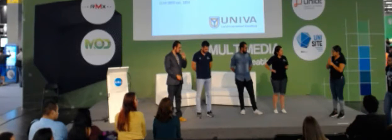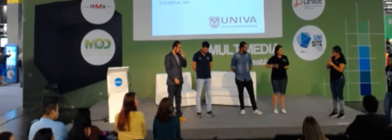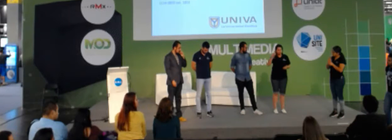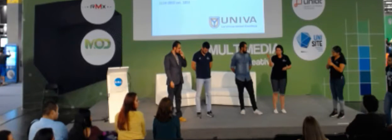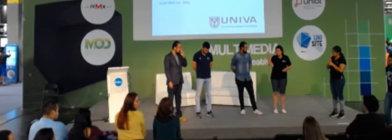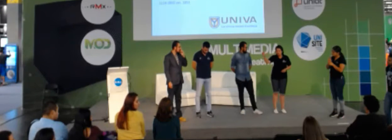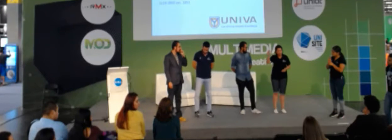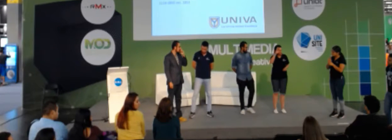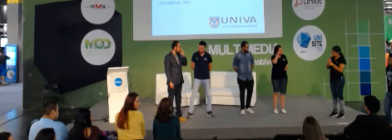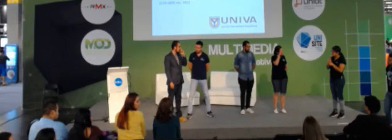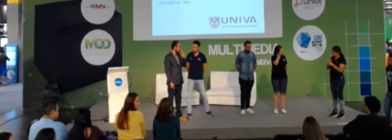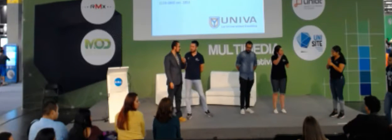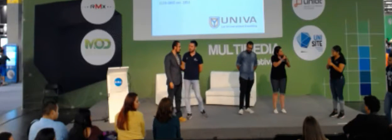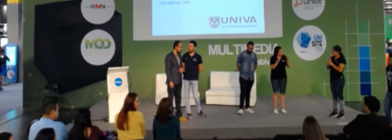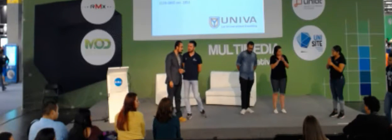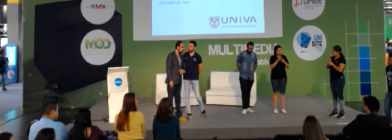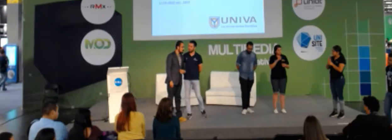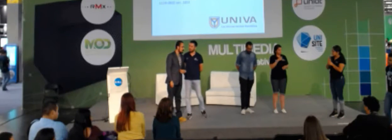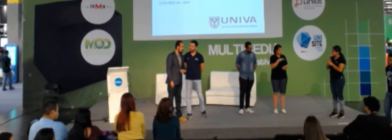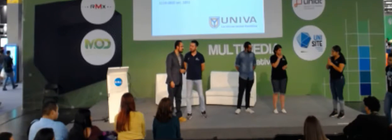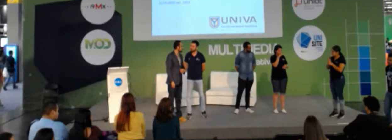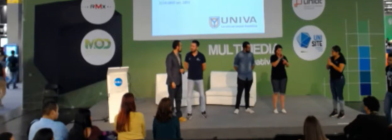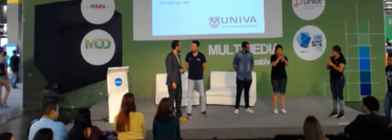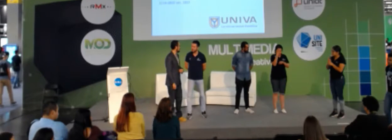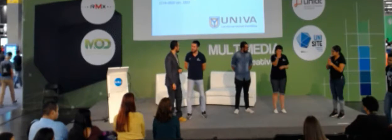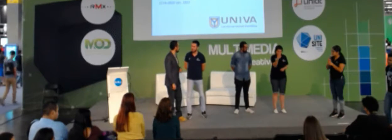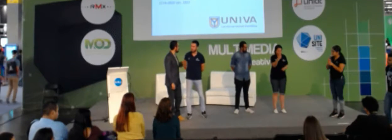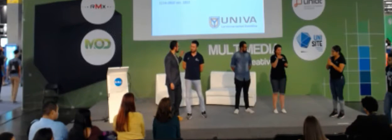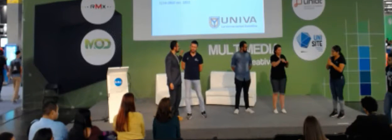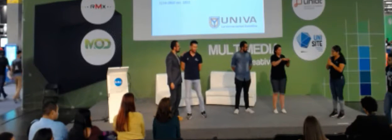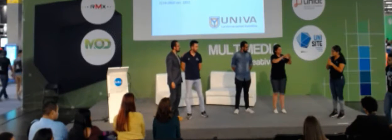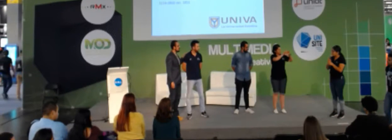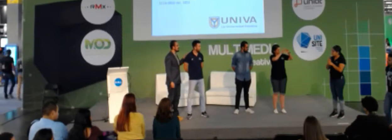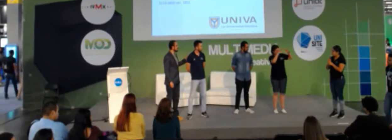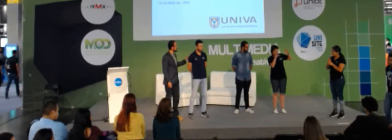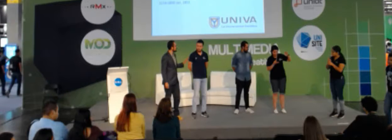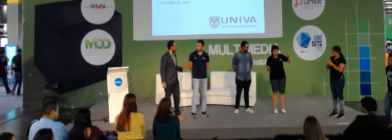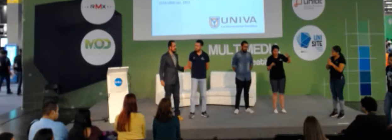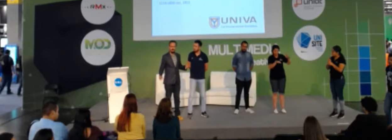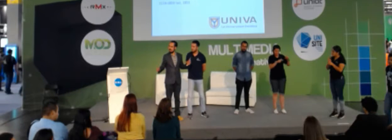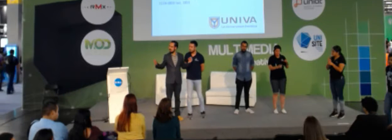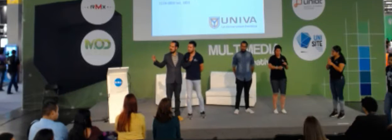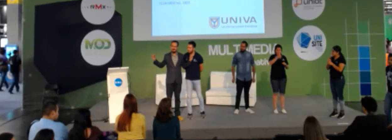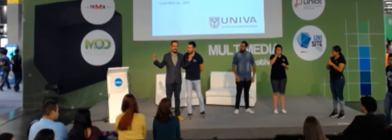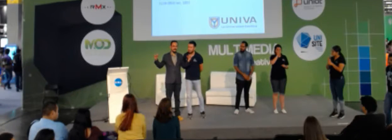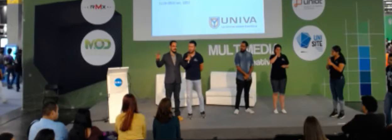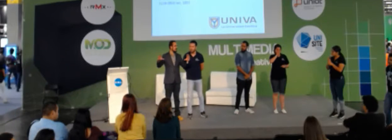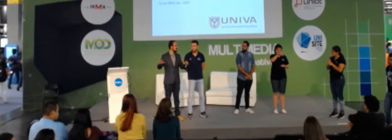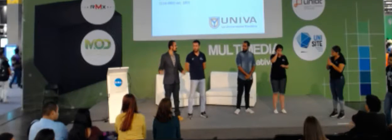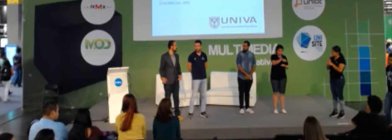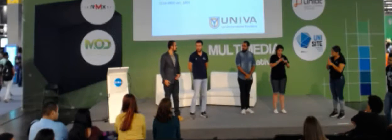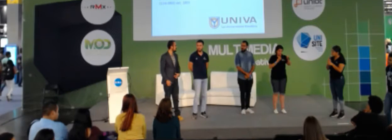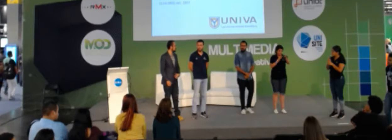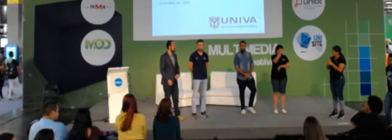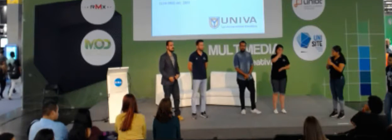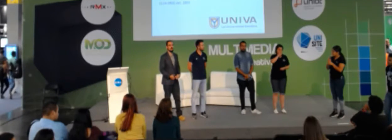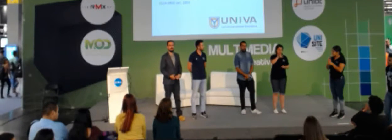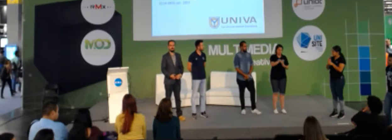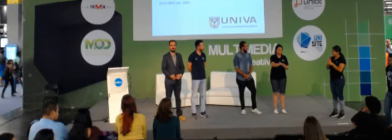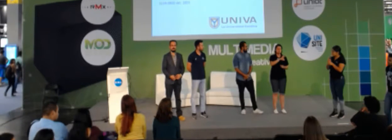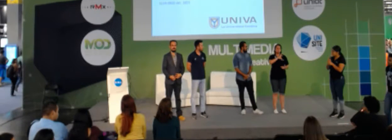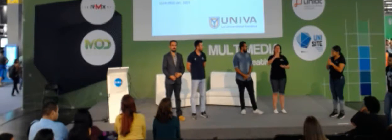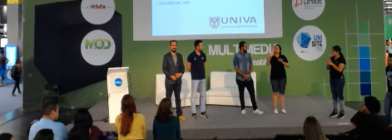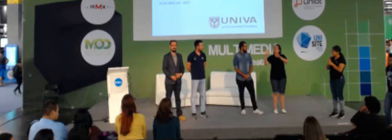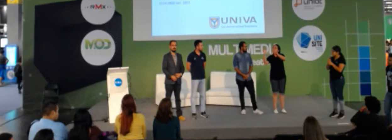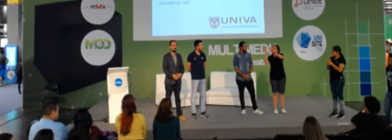que vi que estás muy interesada en hacer preguntas en esta comunidad. Por eso sabemos que aquí en México el estado